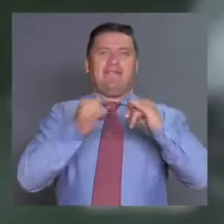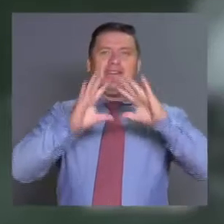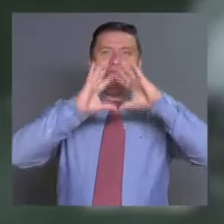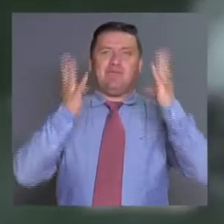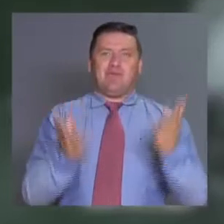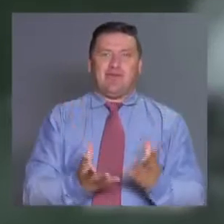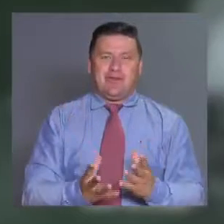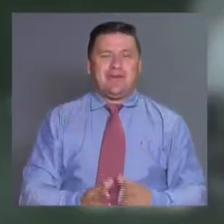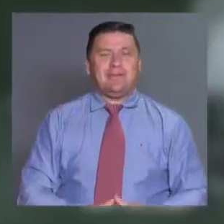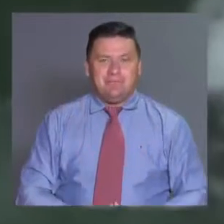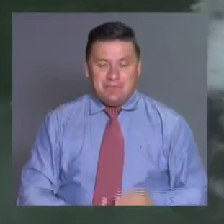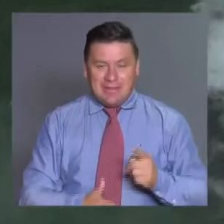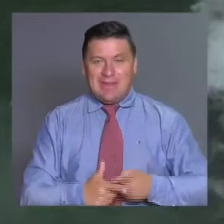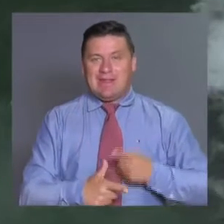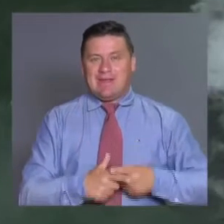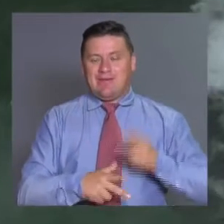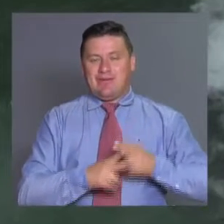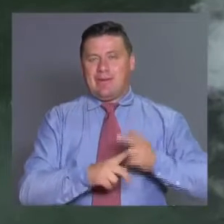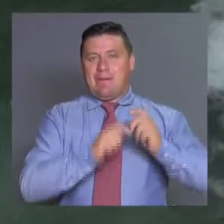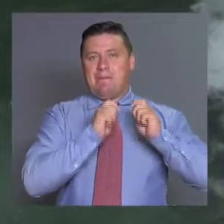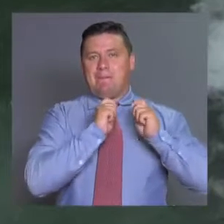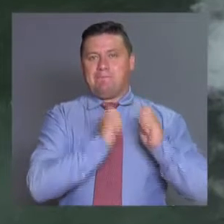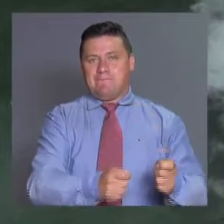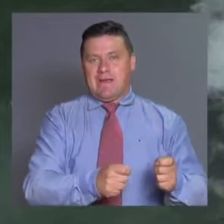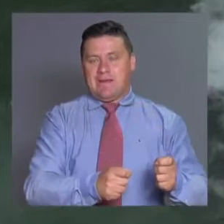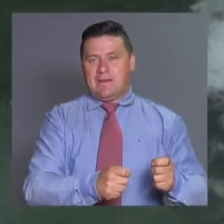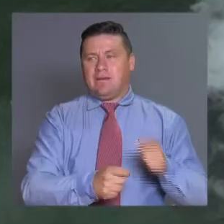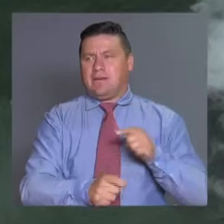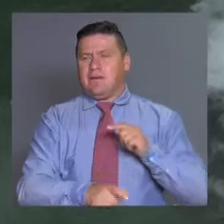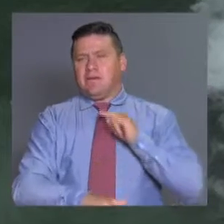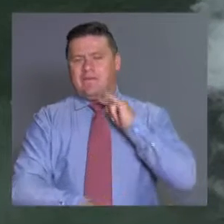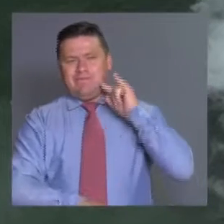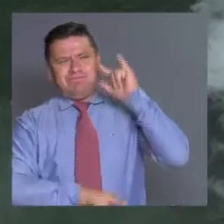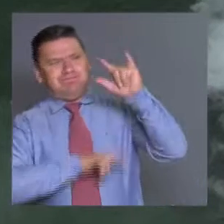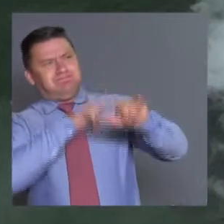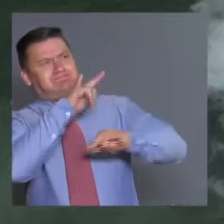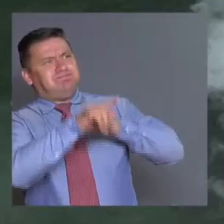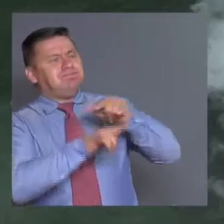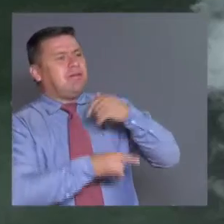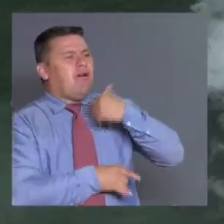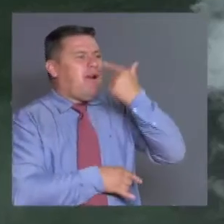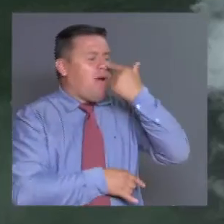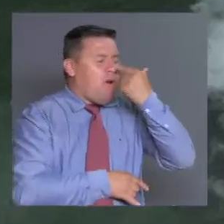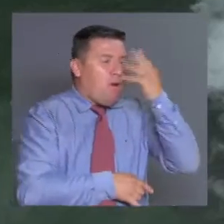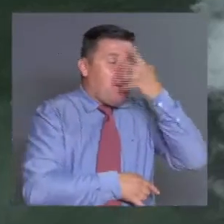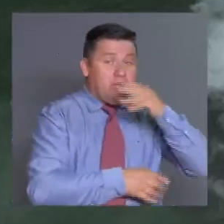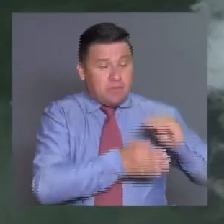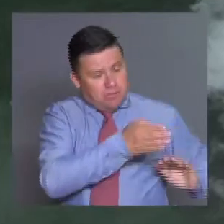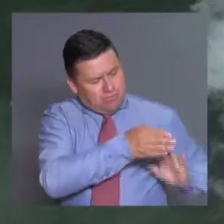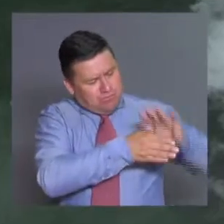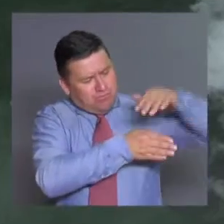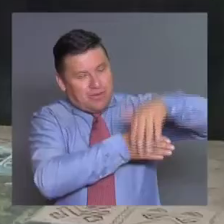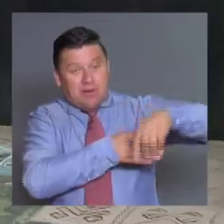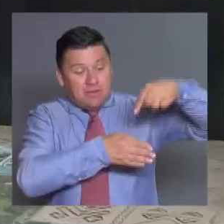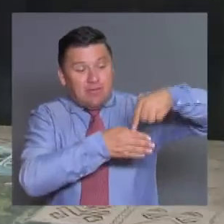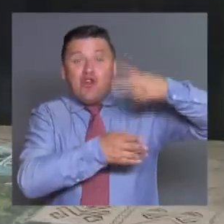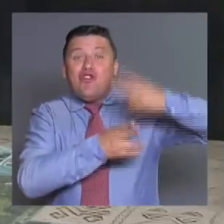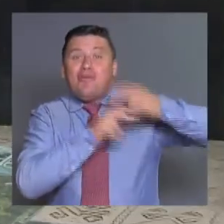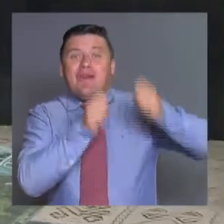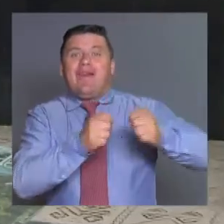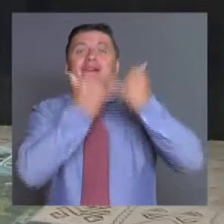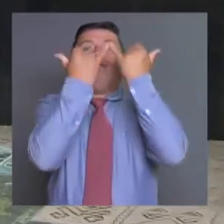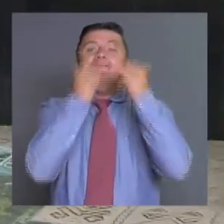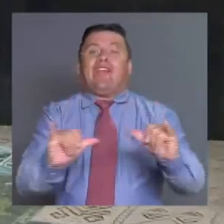mundo desde entonces nacionales y extranjeros visitan este majestuoso lugar la cascada fin del mundo se encuentra